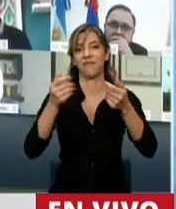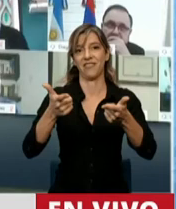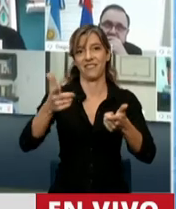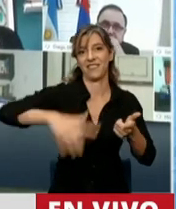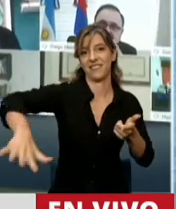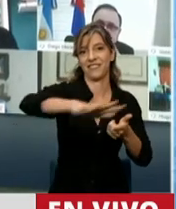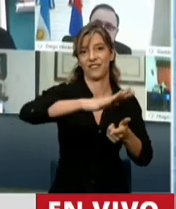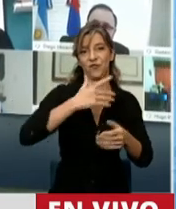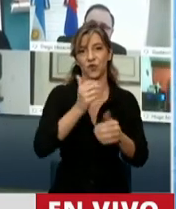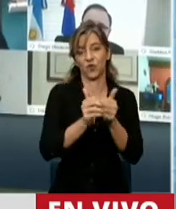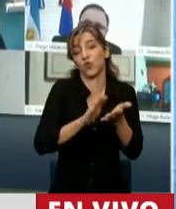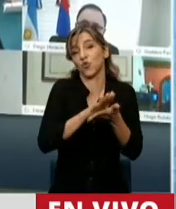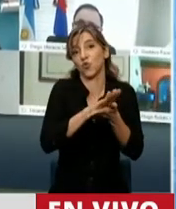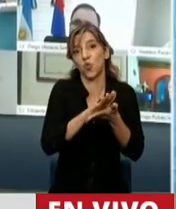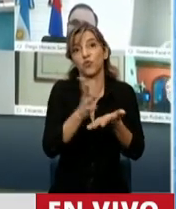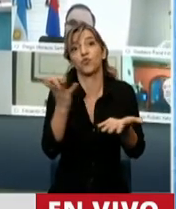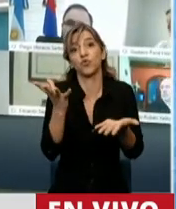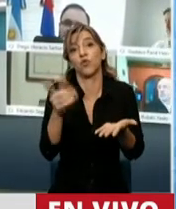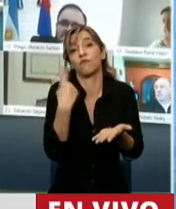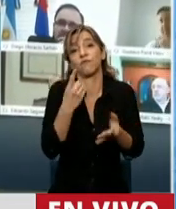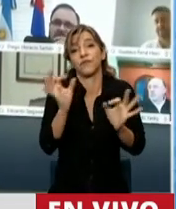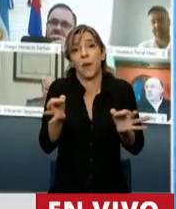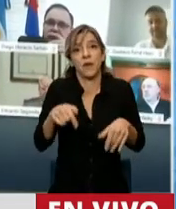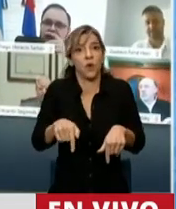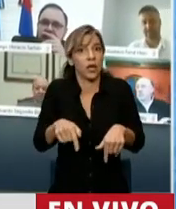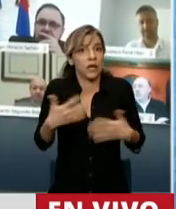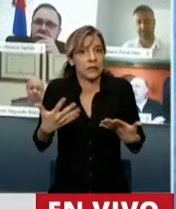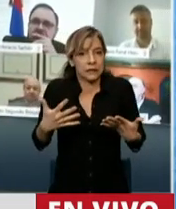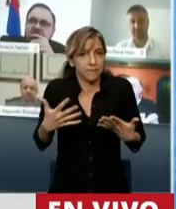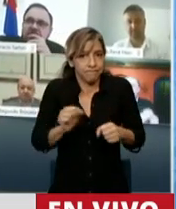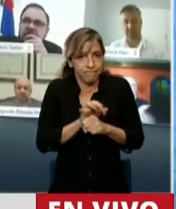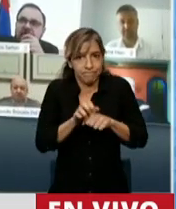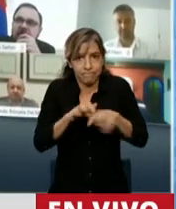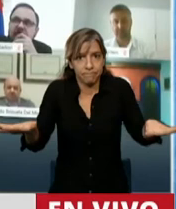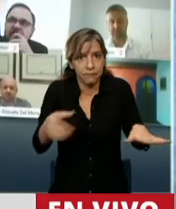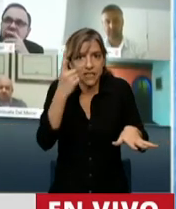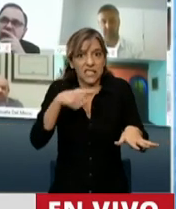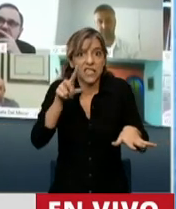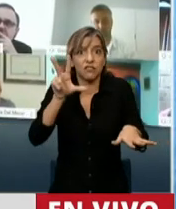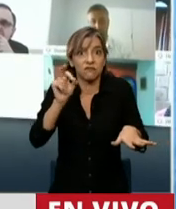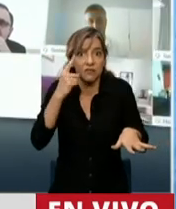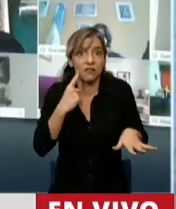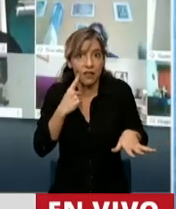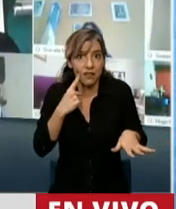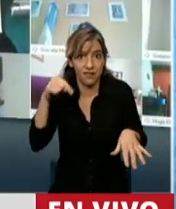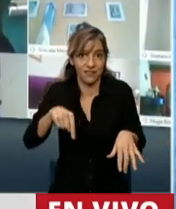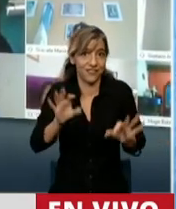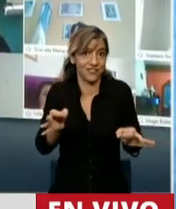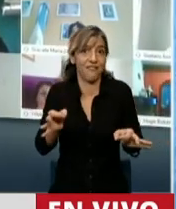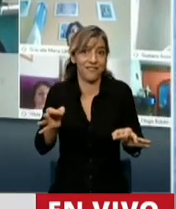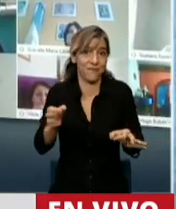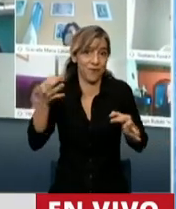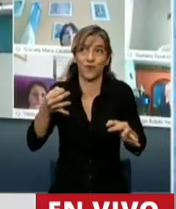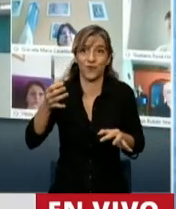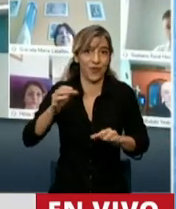esta dolorosa pandemia que ya lleva más de 130 días, que hoy ha anunciado que sigue 15 días más, que se ha hecho